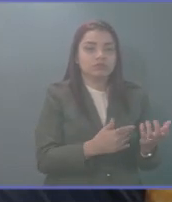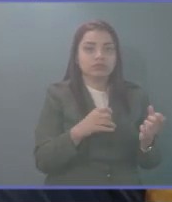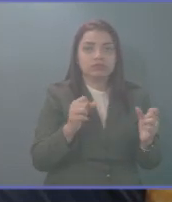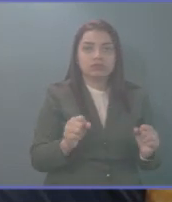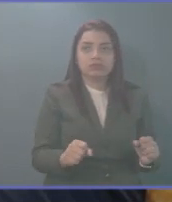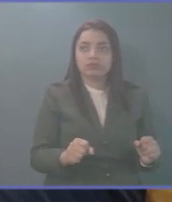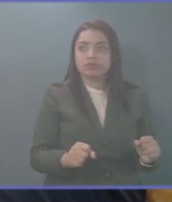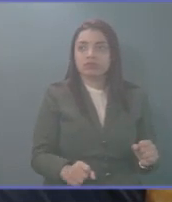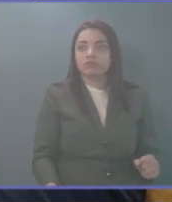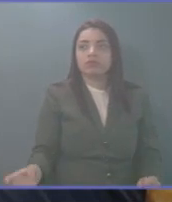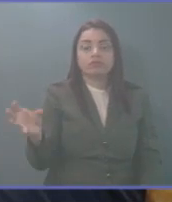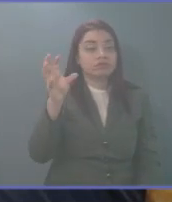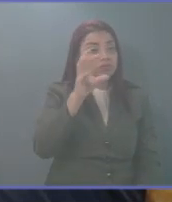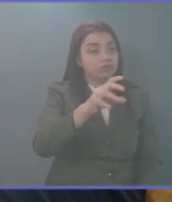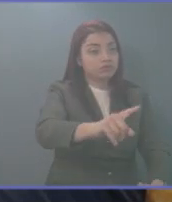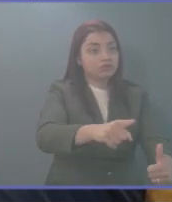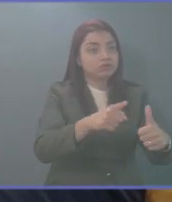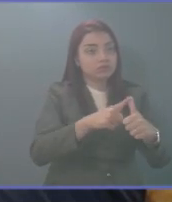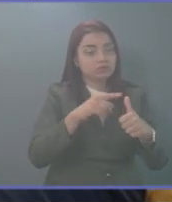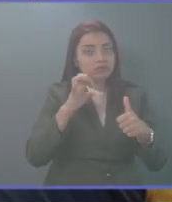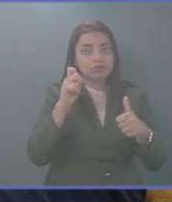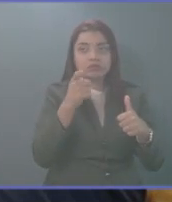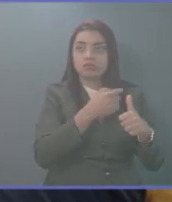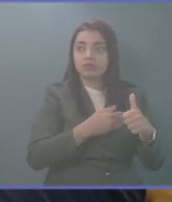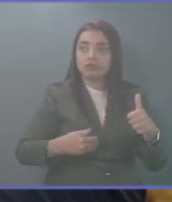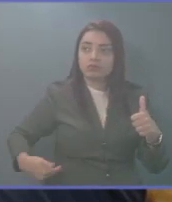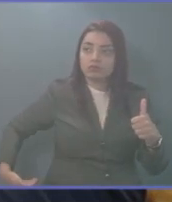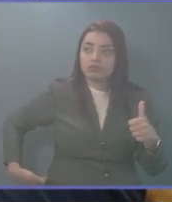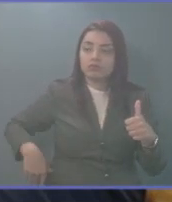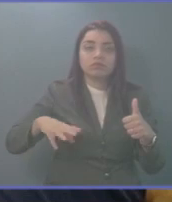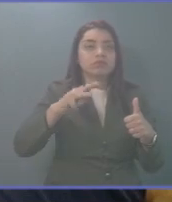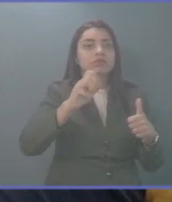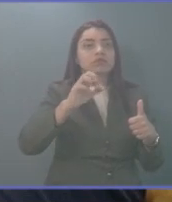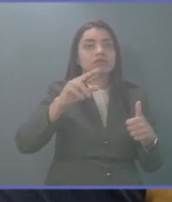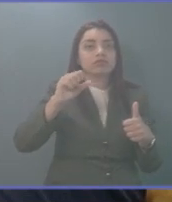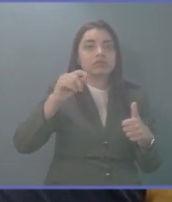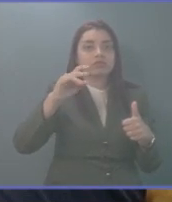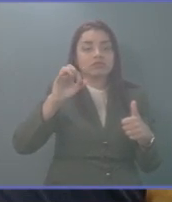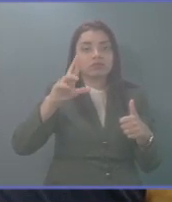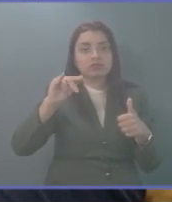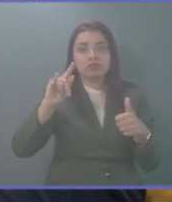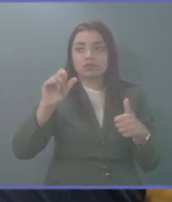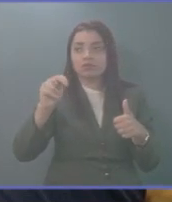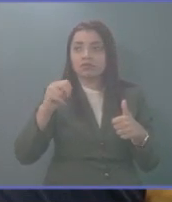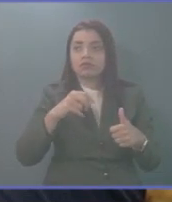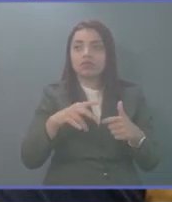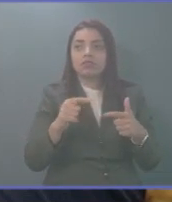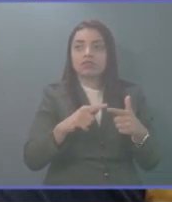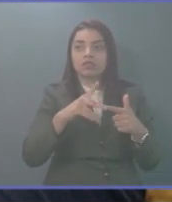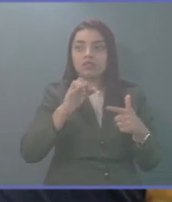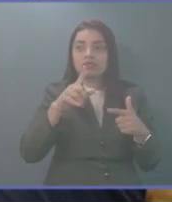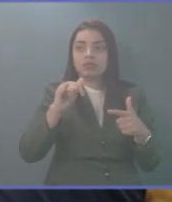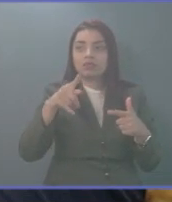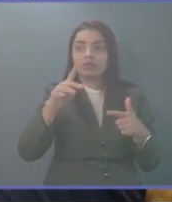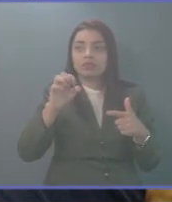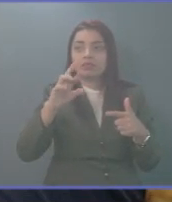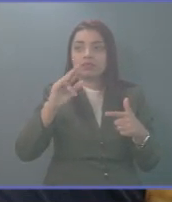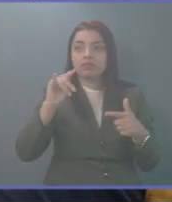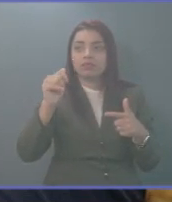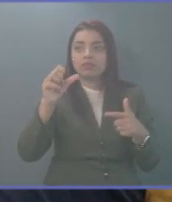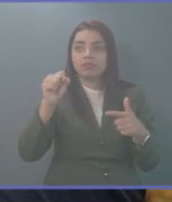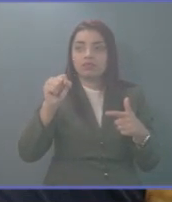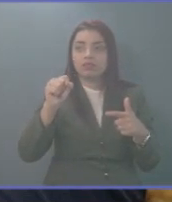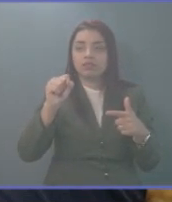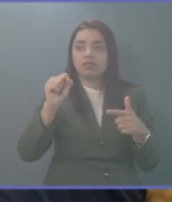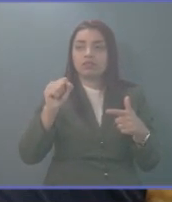tenemos que ver los expresidentes de AMBA, Marco Fortín, Felipe Rivas.